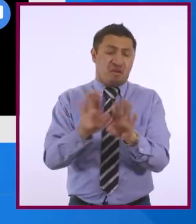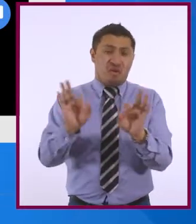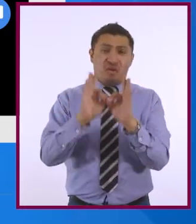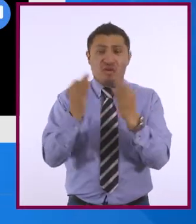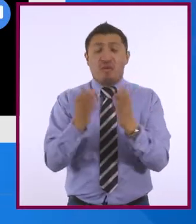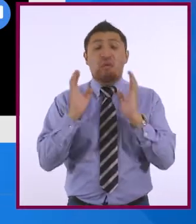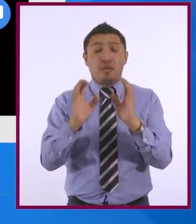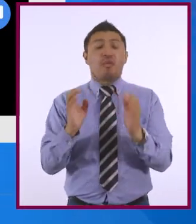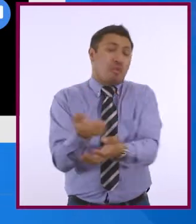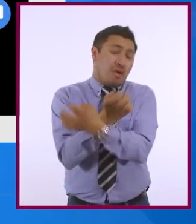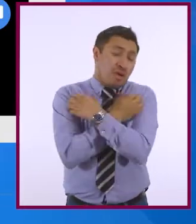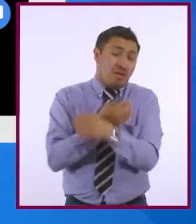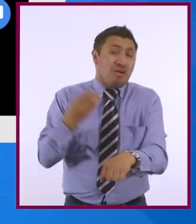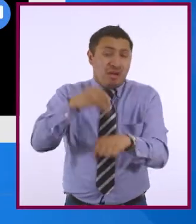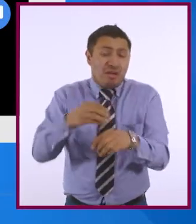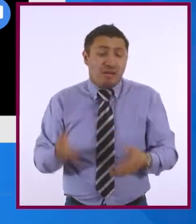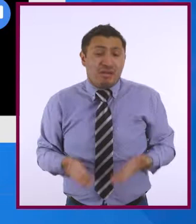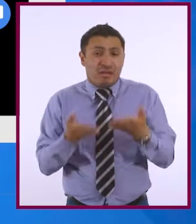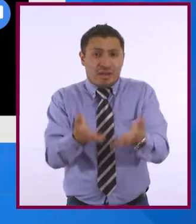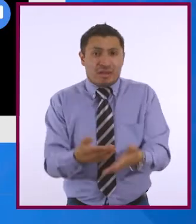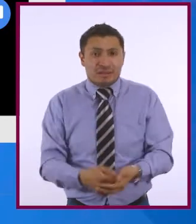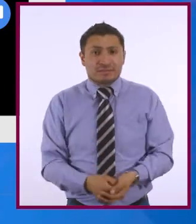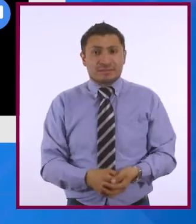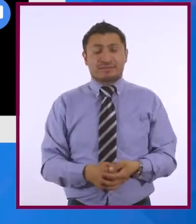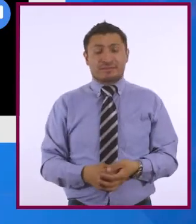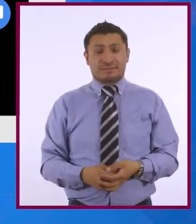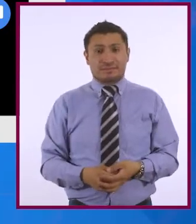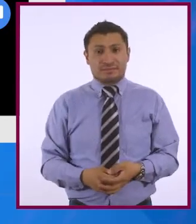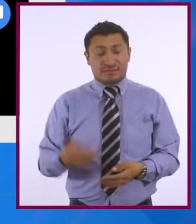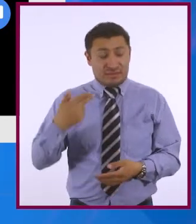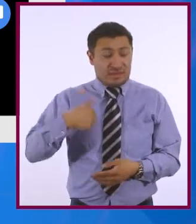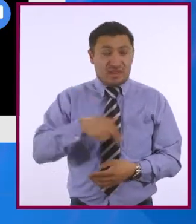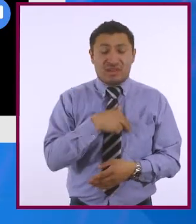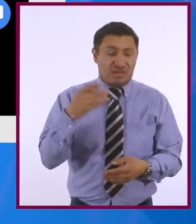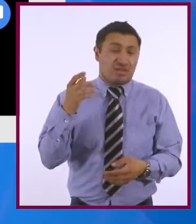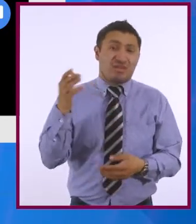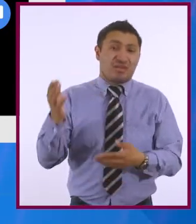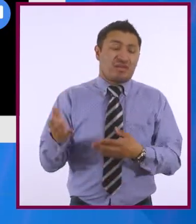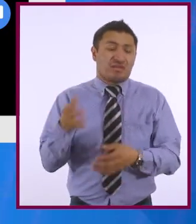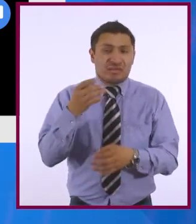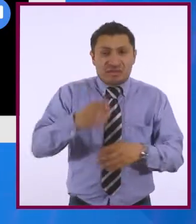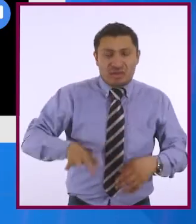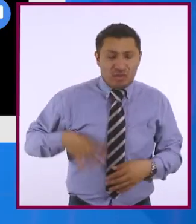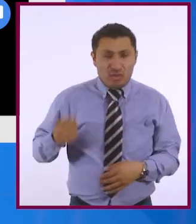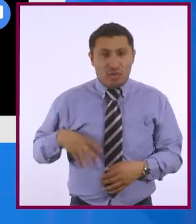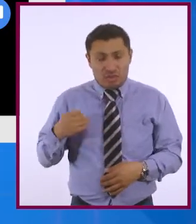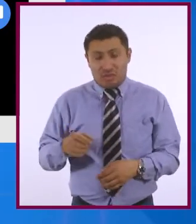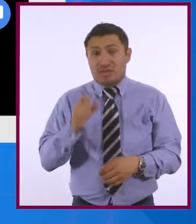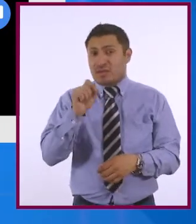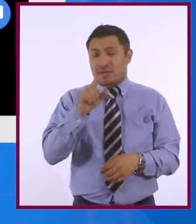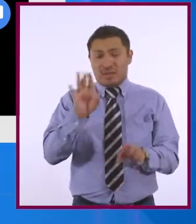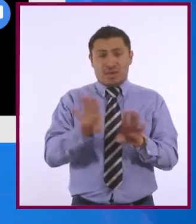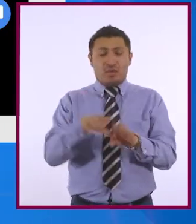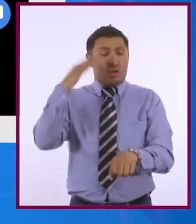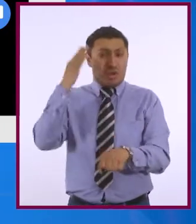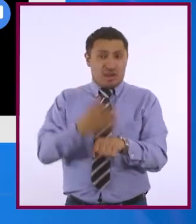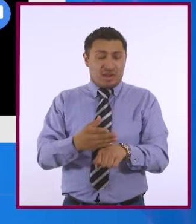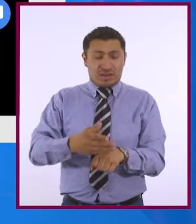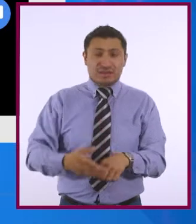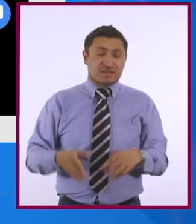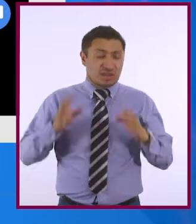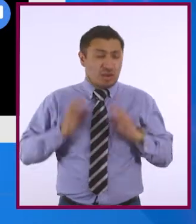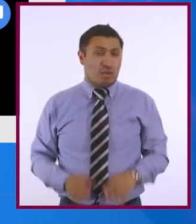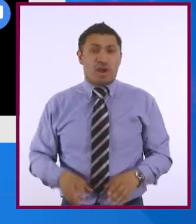disciplina. En Save the Children hemos trabajado también por abarcar el castigo corporal y el humillante, ¿no? El